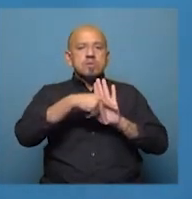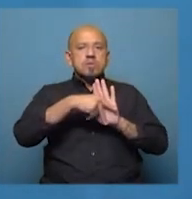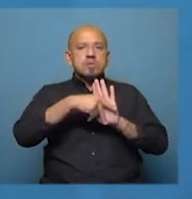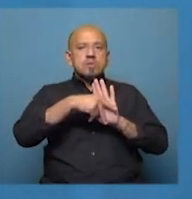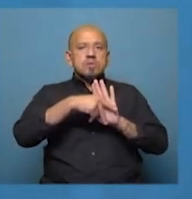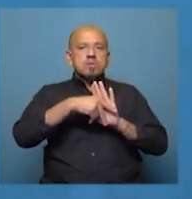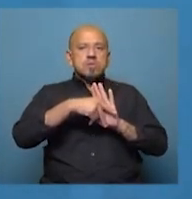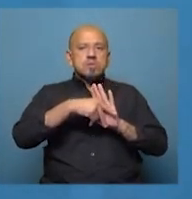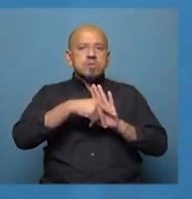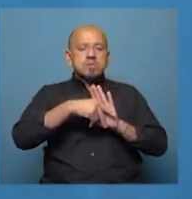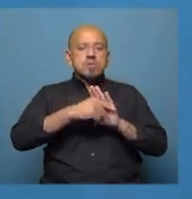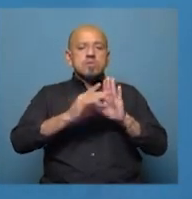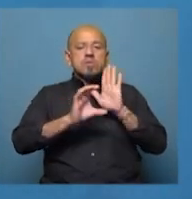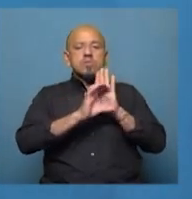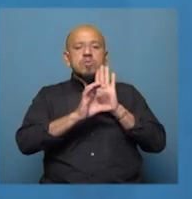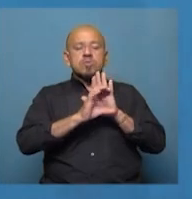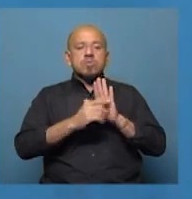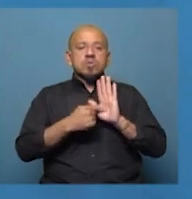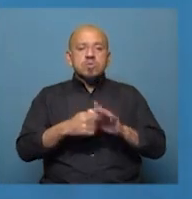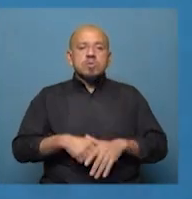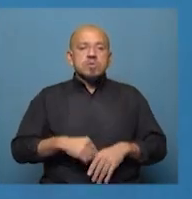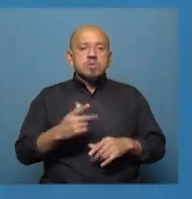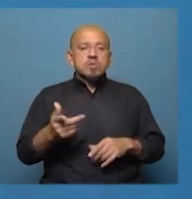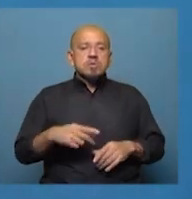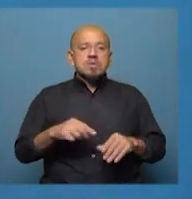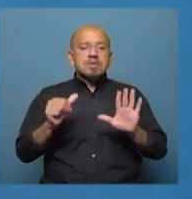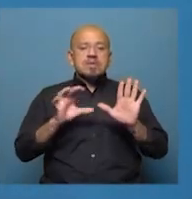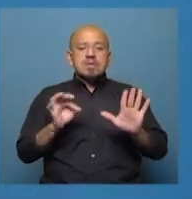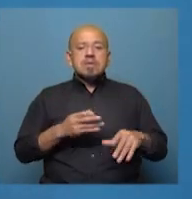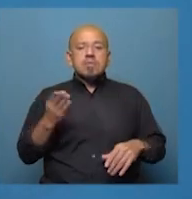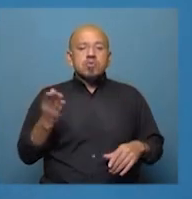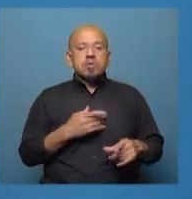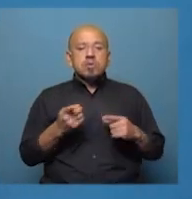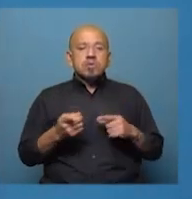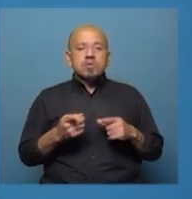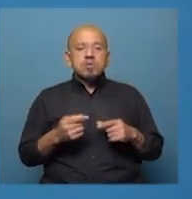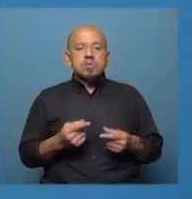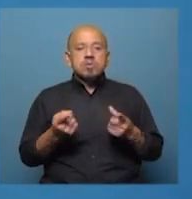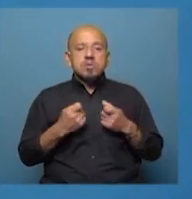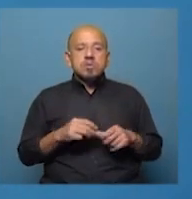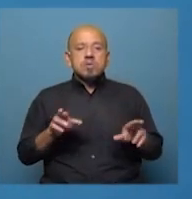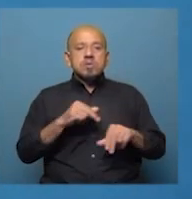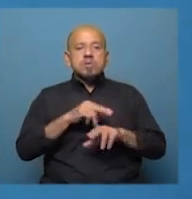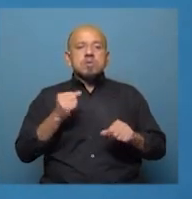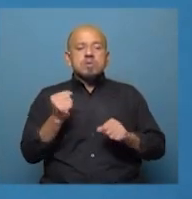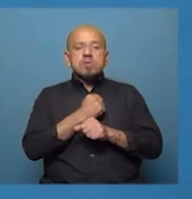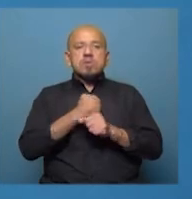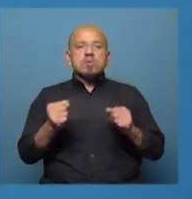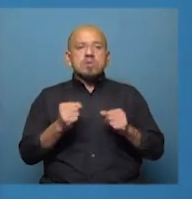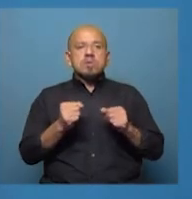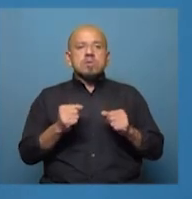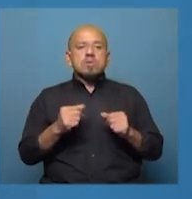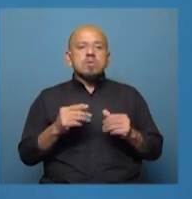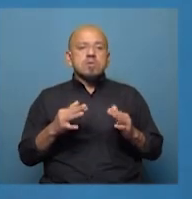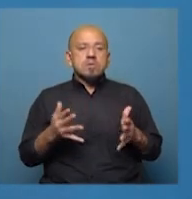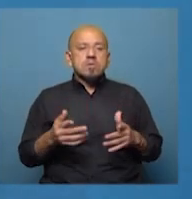138 de la Constitución dice que los TR quintos se necesitan para rechazar o para probar El veto